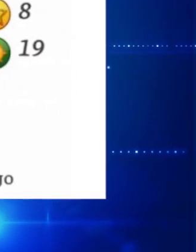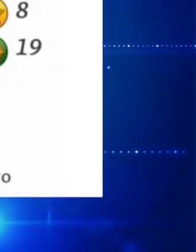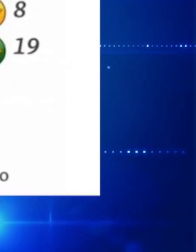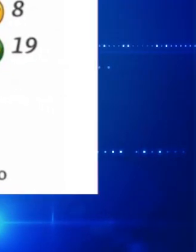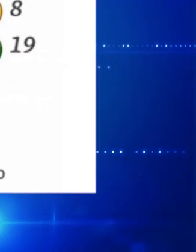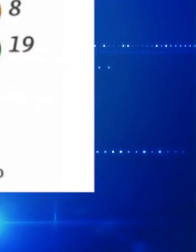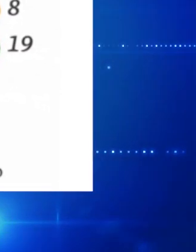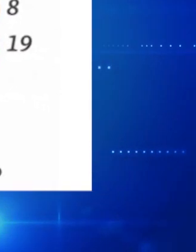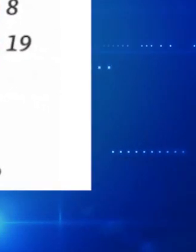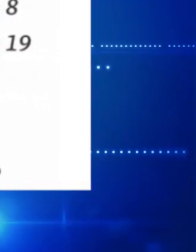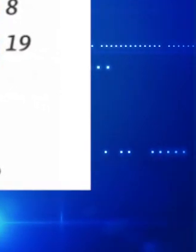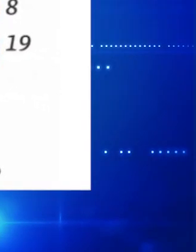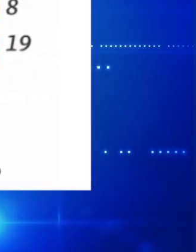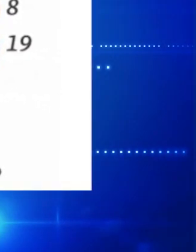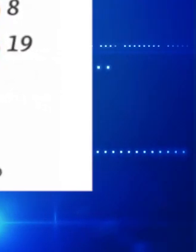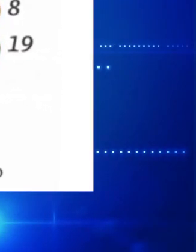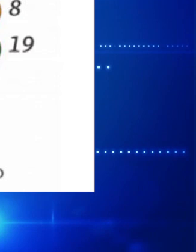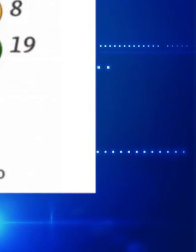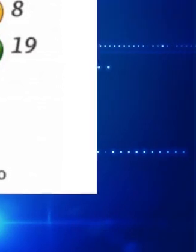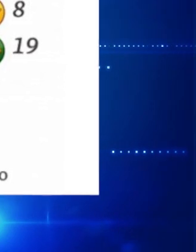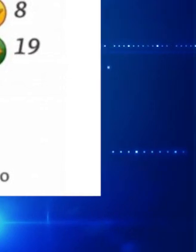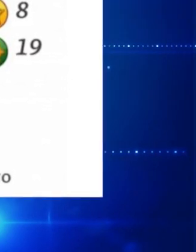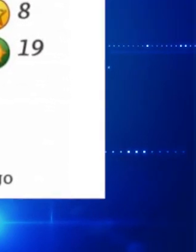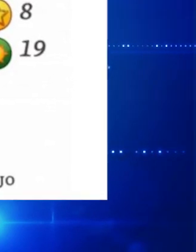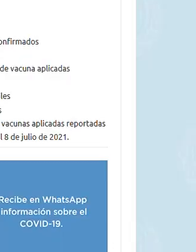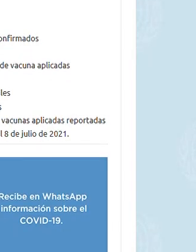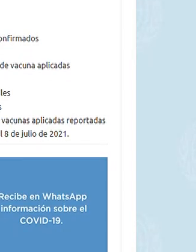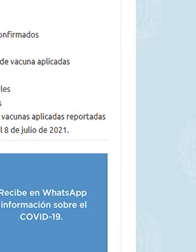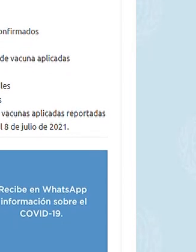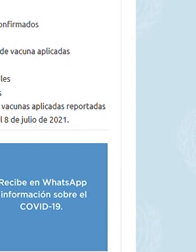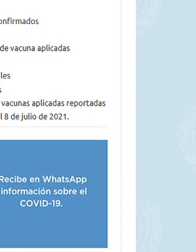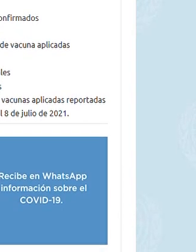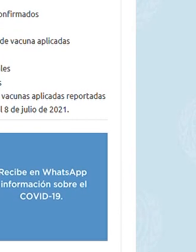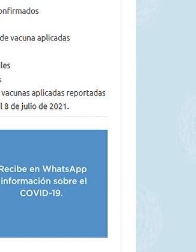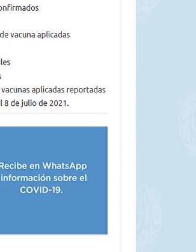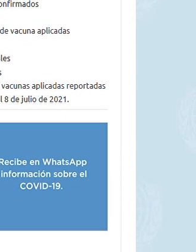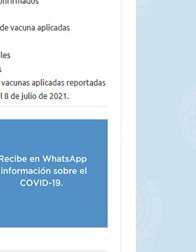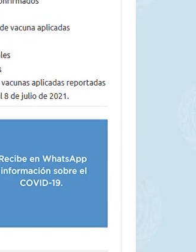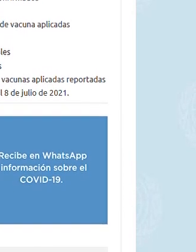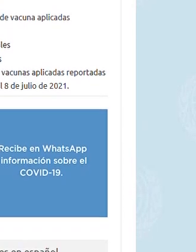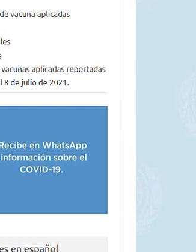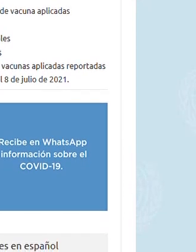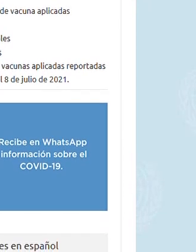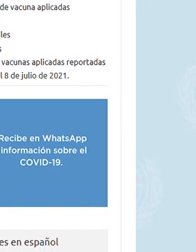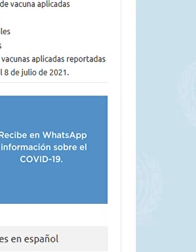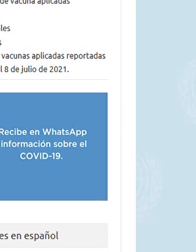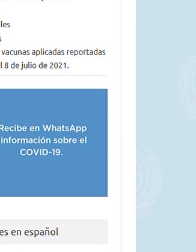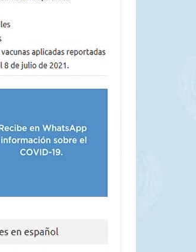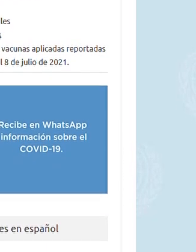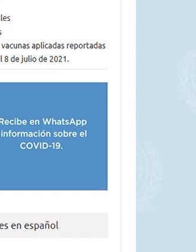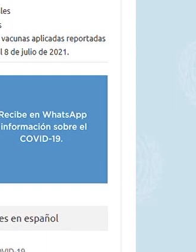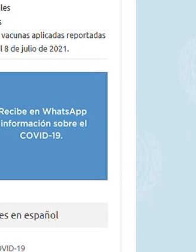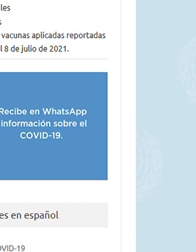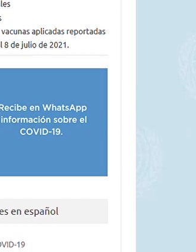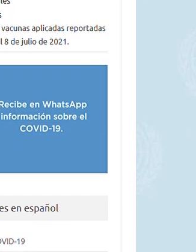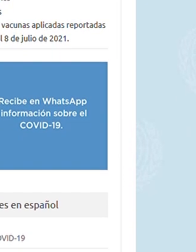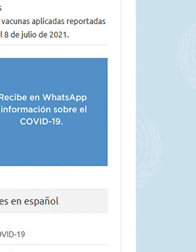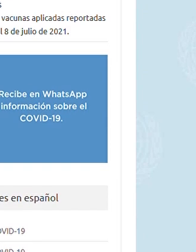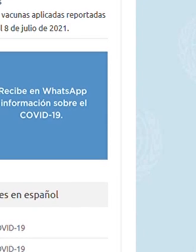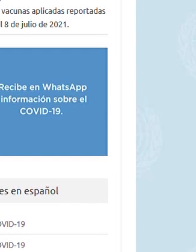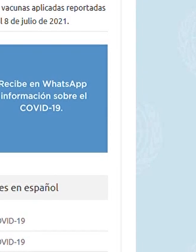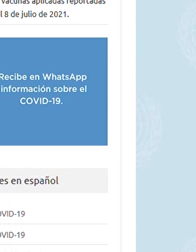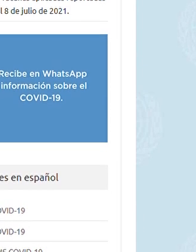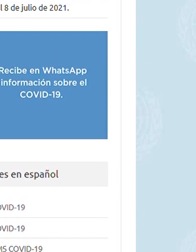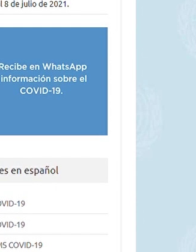reconoció una tendencia de aumento en casos de tres entidades de méxico yucatán baja california sur y la ciudad de mexico donde los jóvenes tienen un rol activo